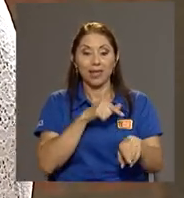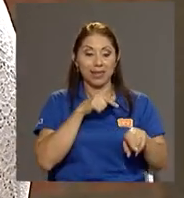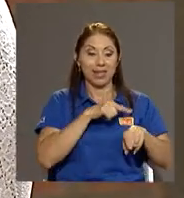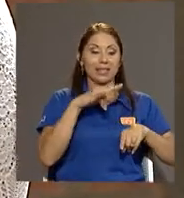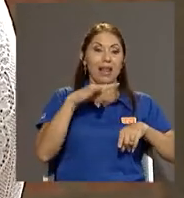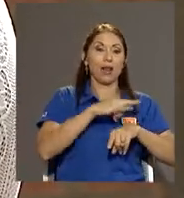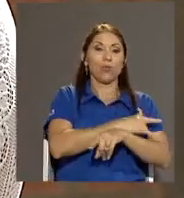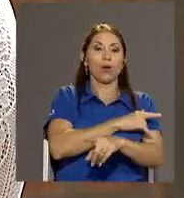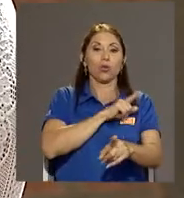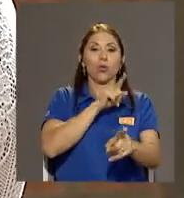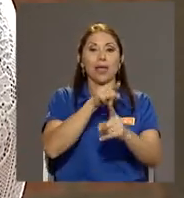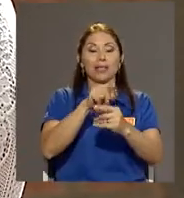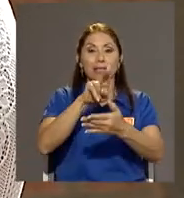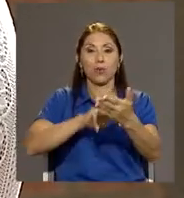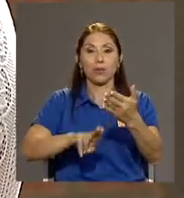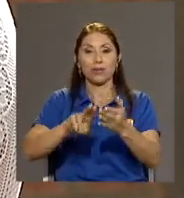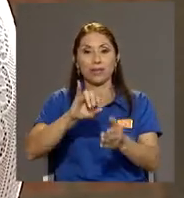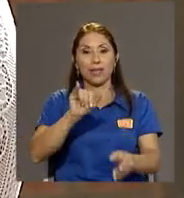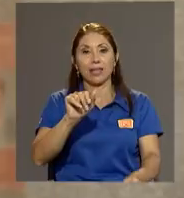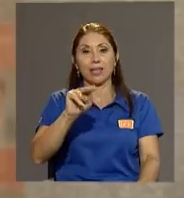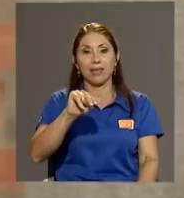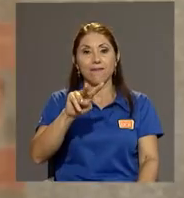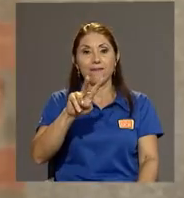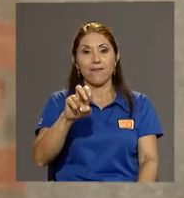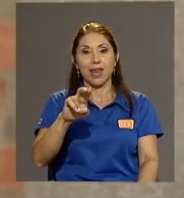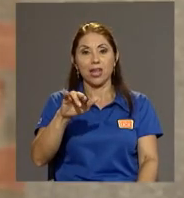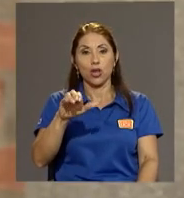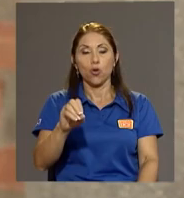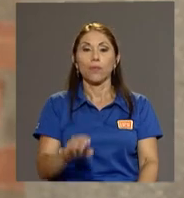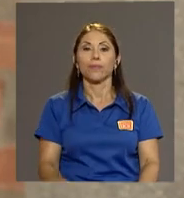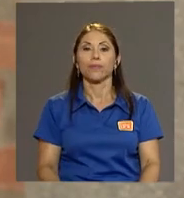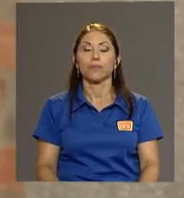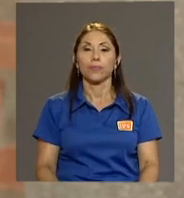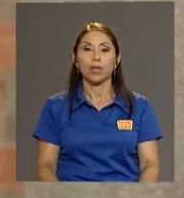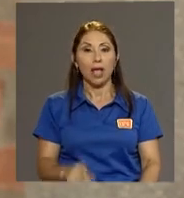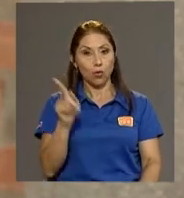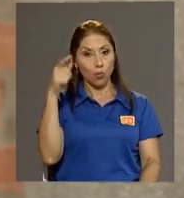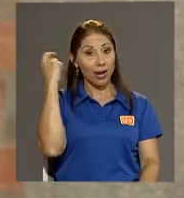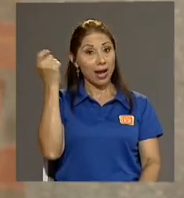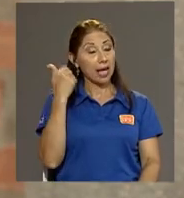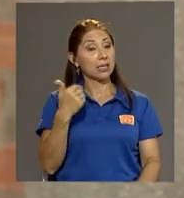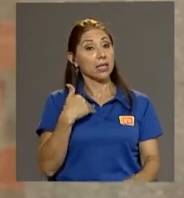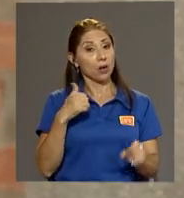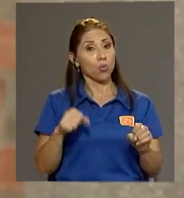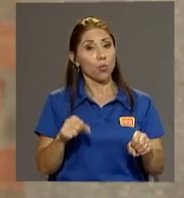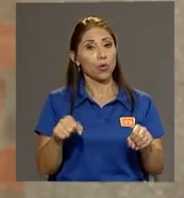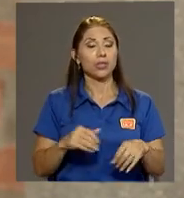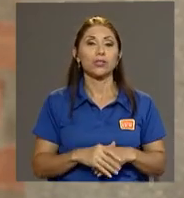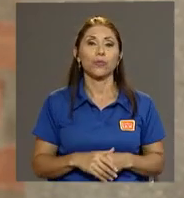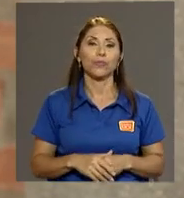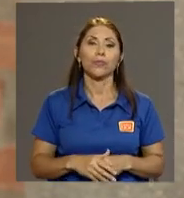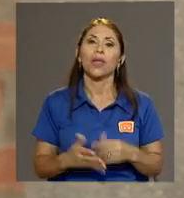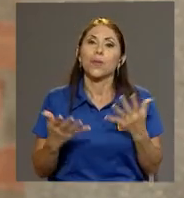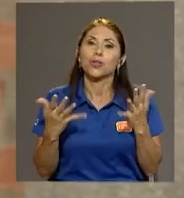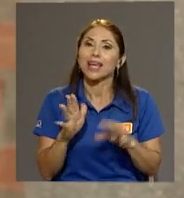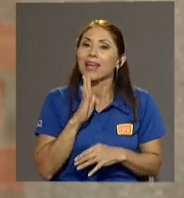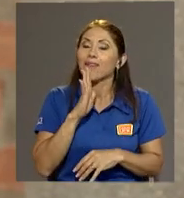tiene un gran potencial la zona de Guanacaste. Ya que entramos en agente de